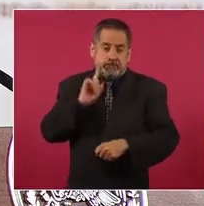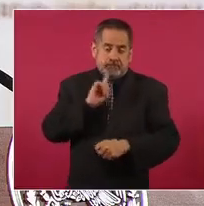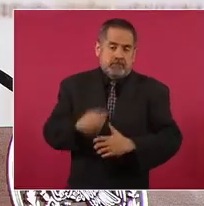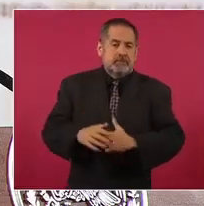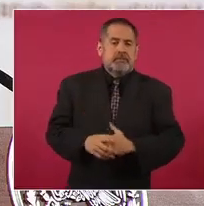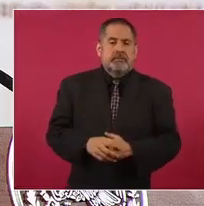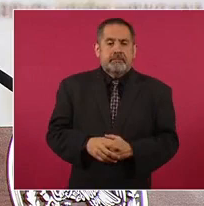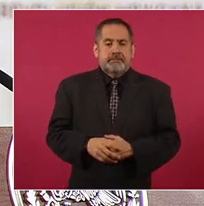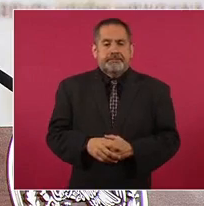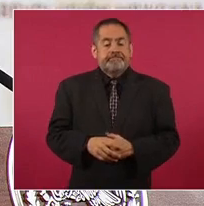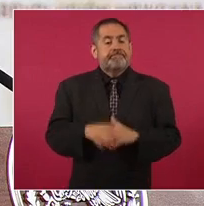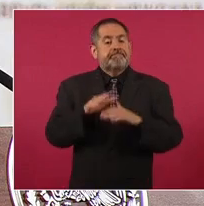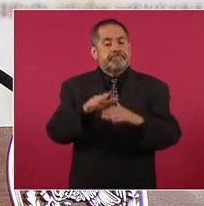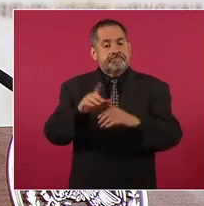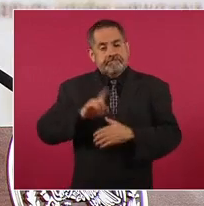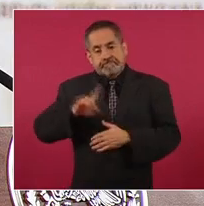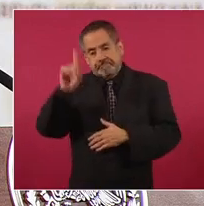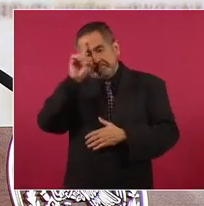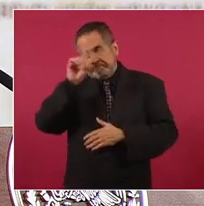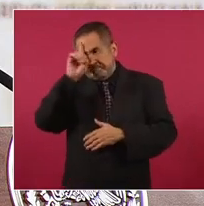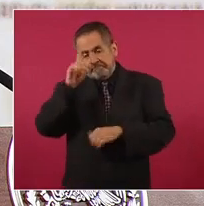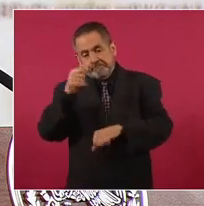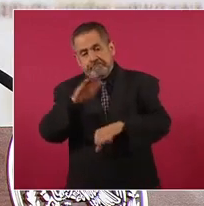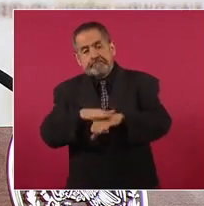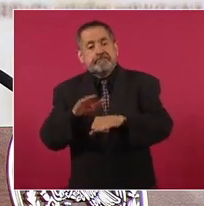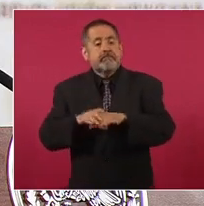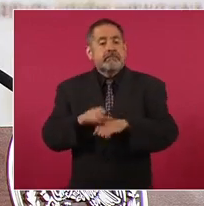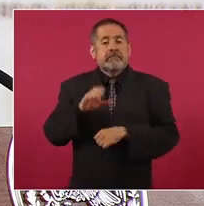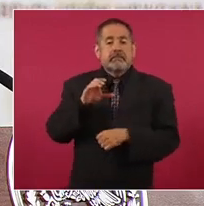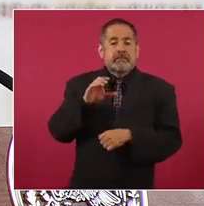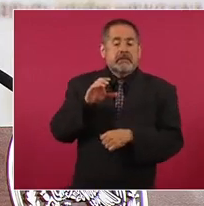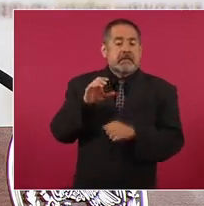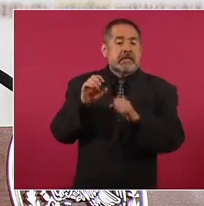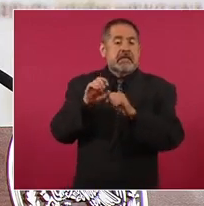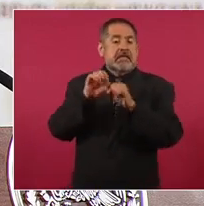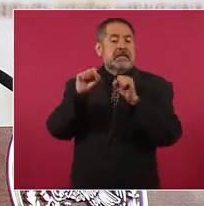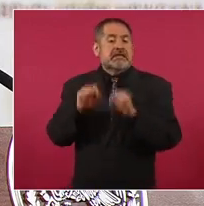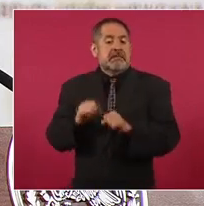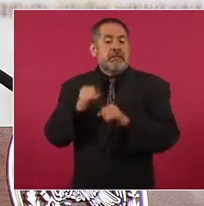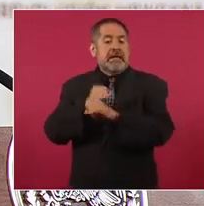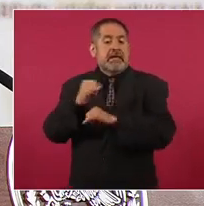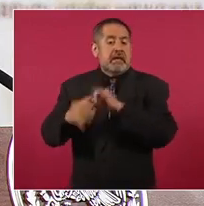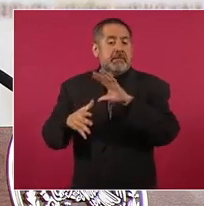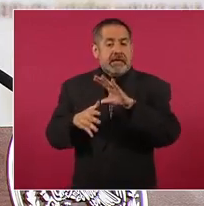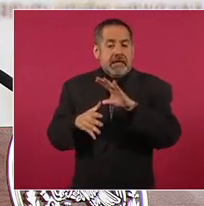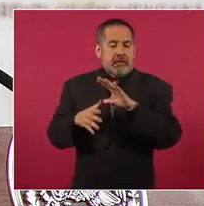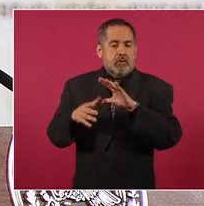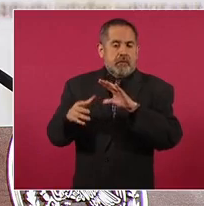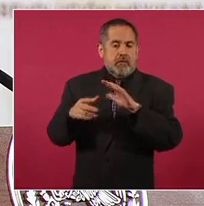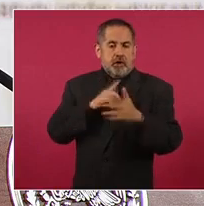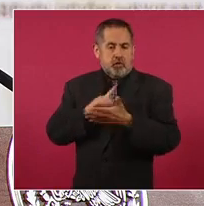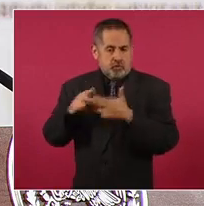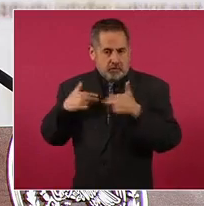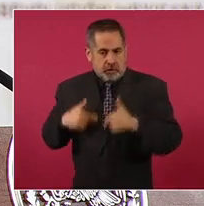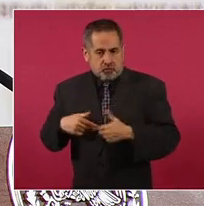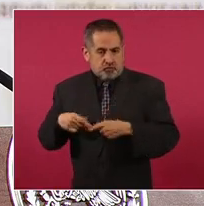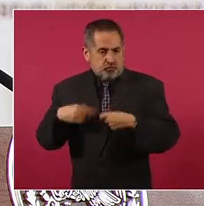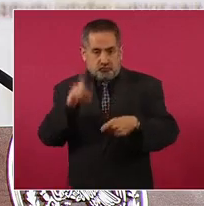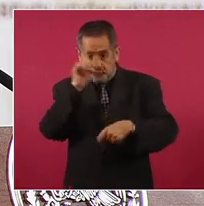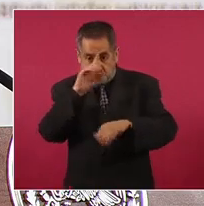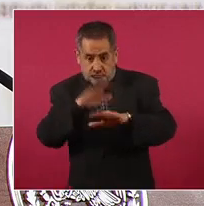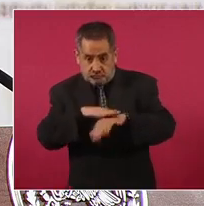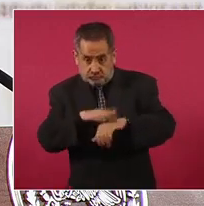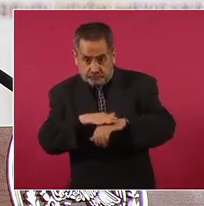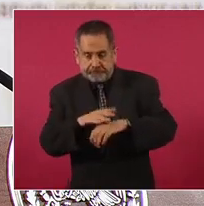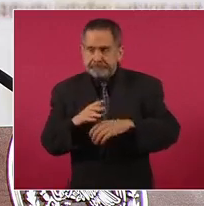a la atención de las recomendaciones del Sistema Interamericano en materia de derechos humanos o del Sistema Universal, se han erogado